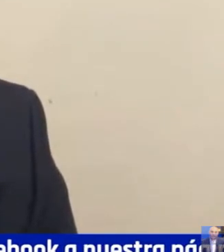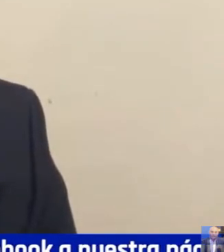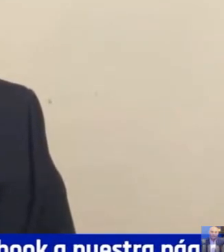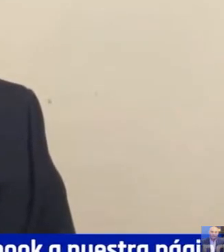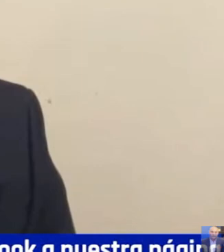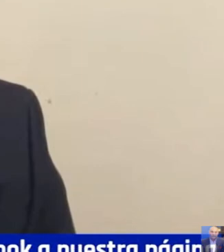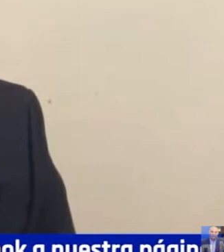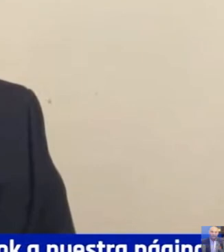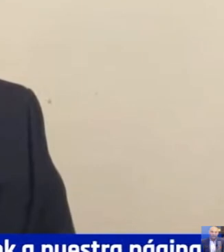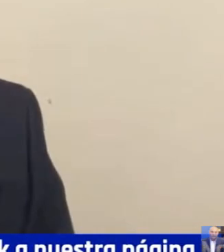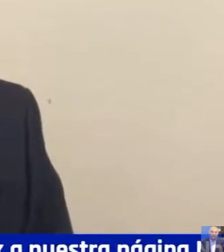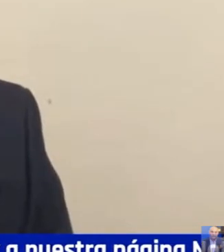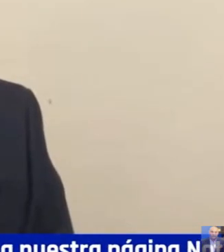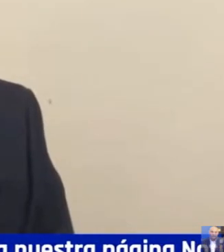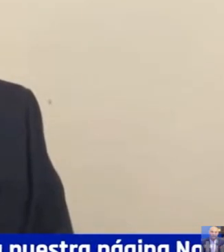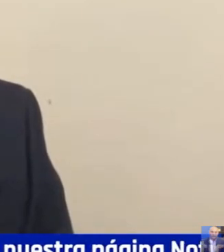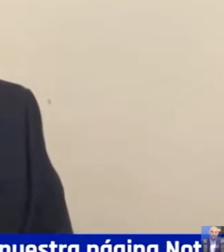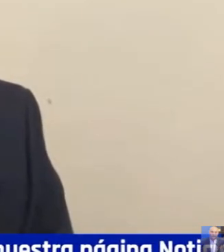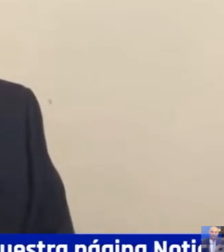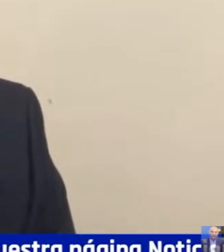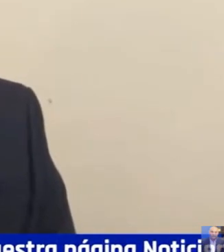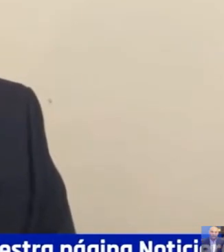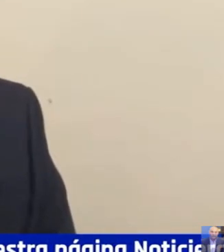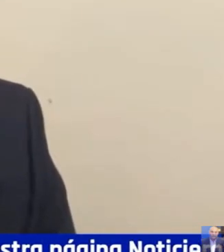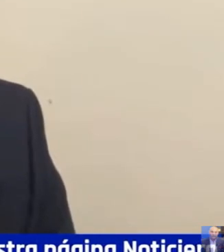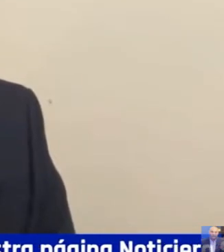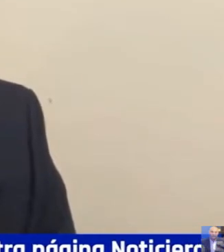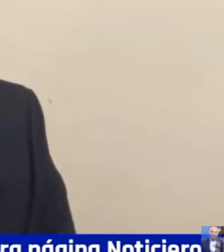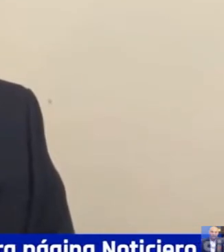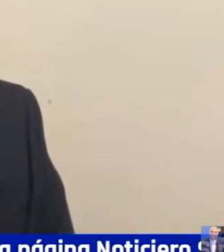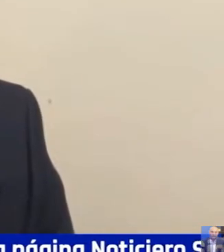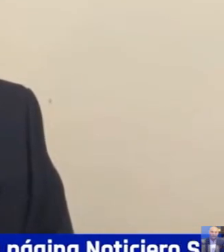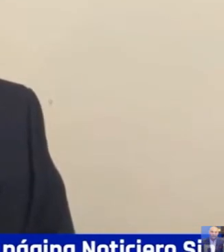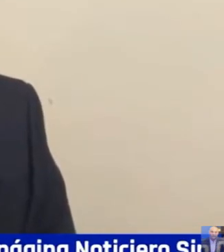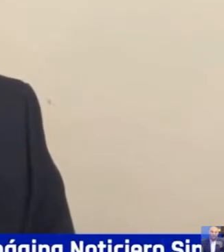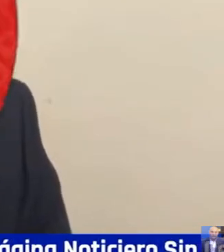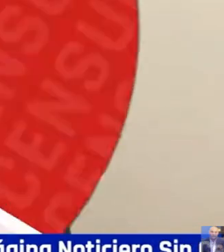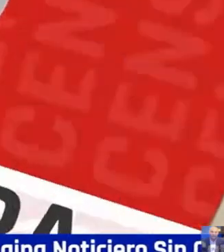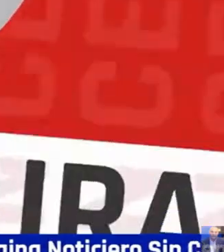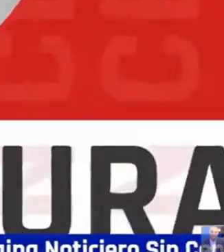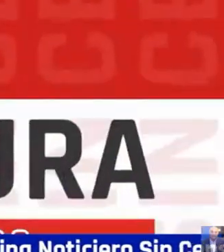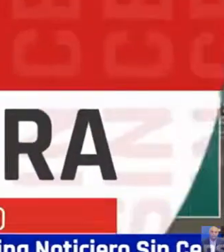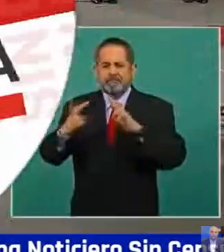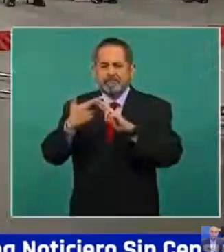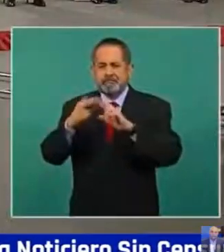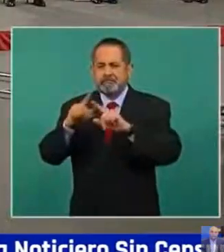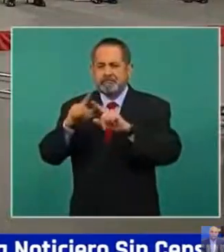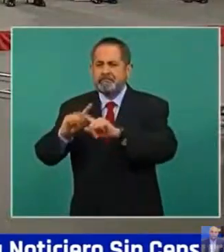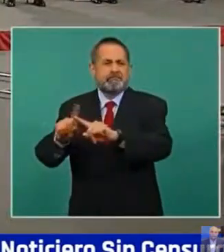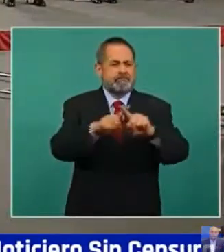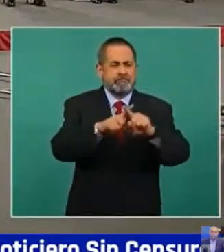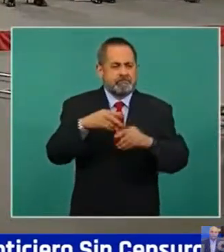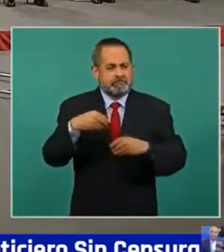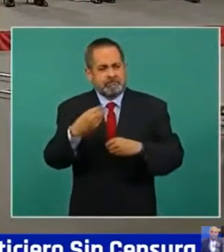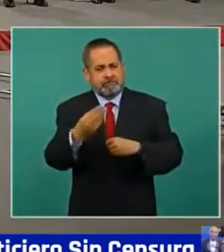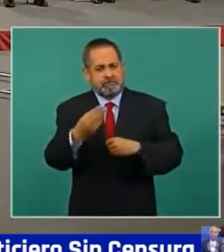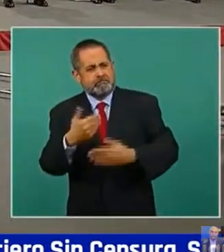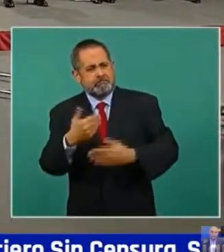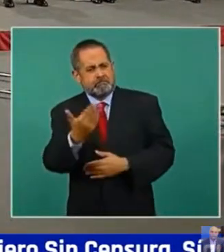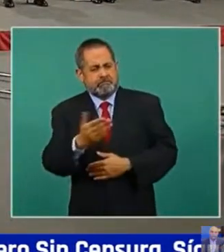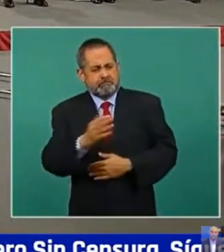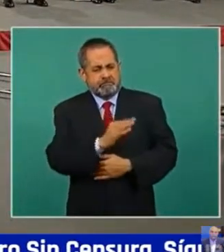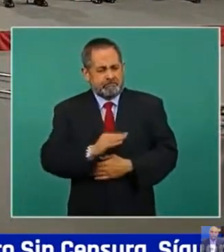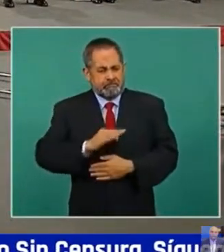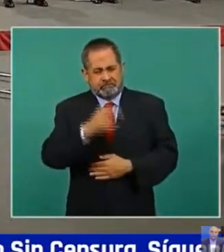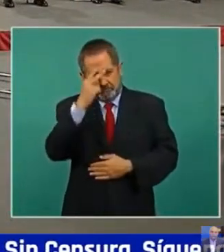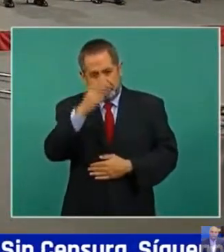podría ser este perdón de la Iglesia Católica a los pueblos originarios de México. Gracias. México es un Estado laico